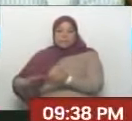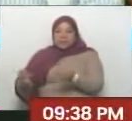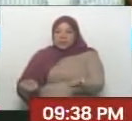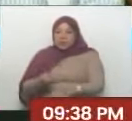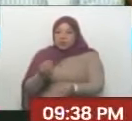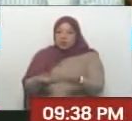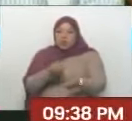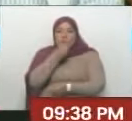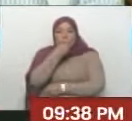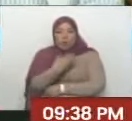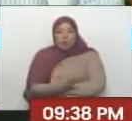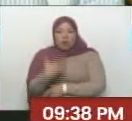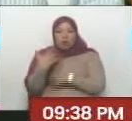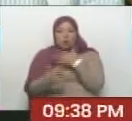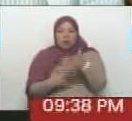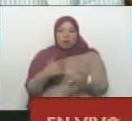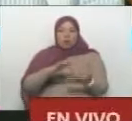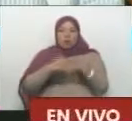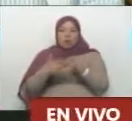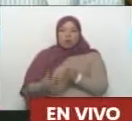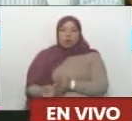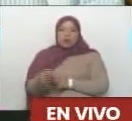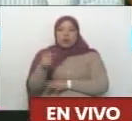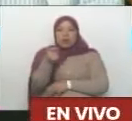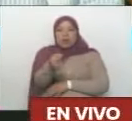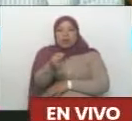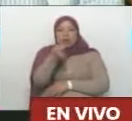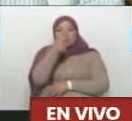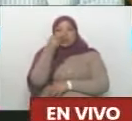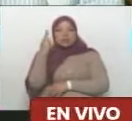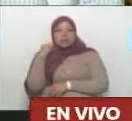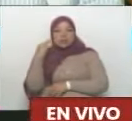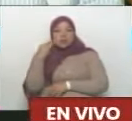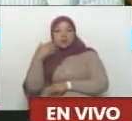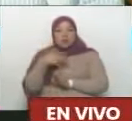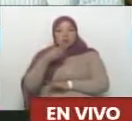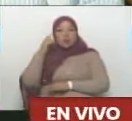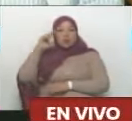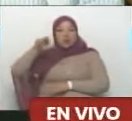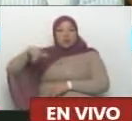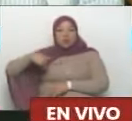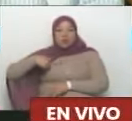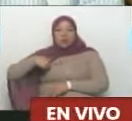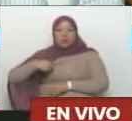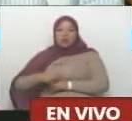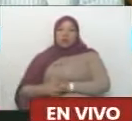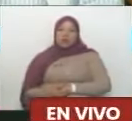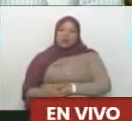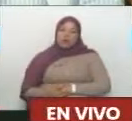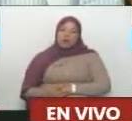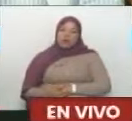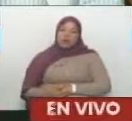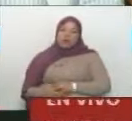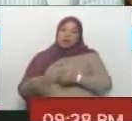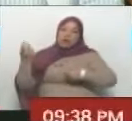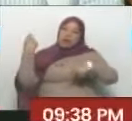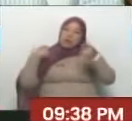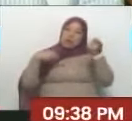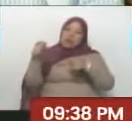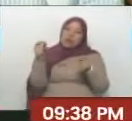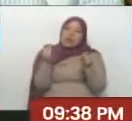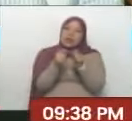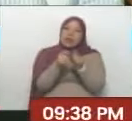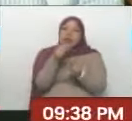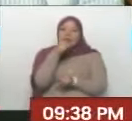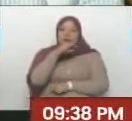cosecha extraordinaria como es la comunidad del maizal. Imaginémonos nosotras y nosotros un festival del